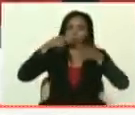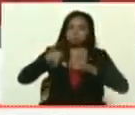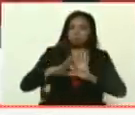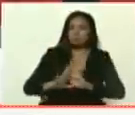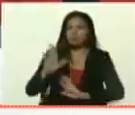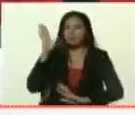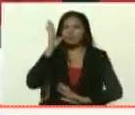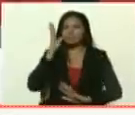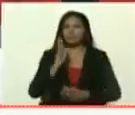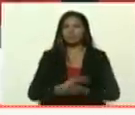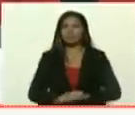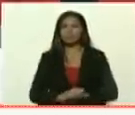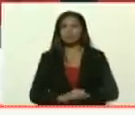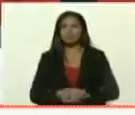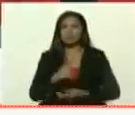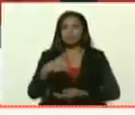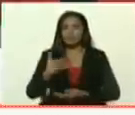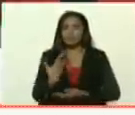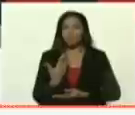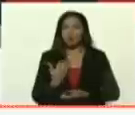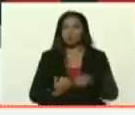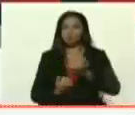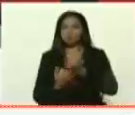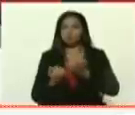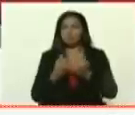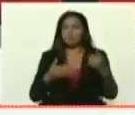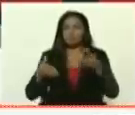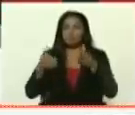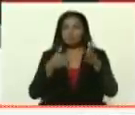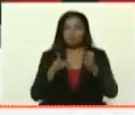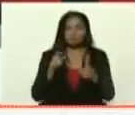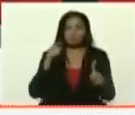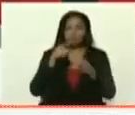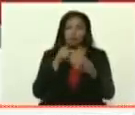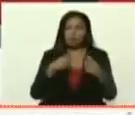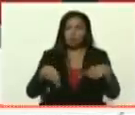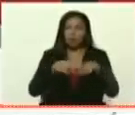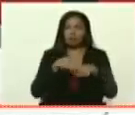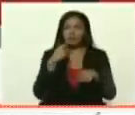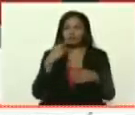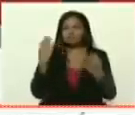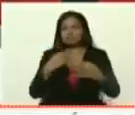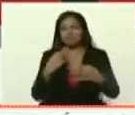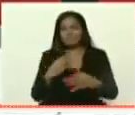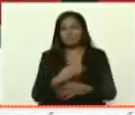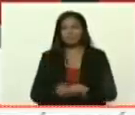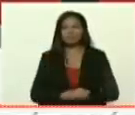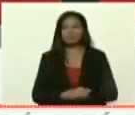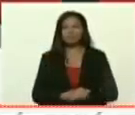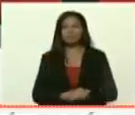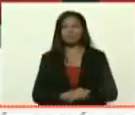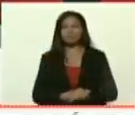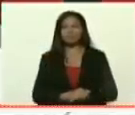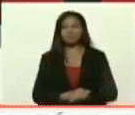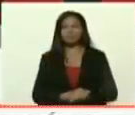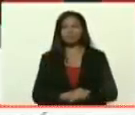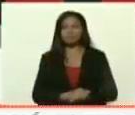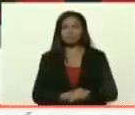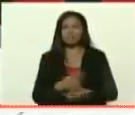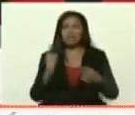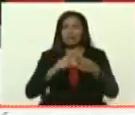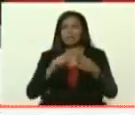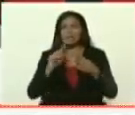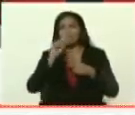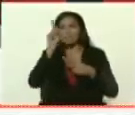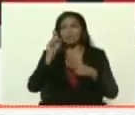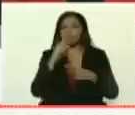y pueda enderezar el camino y los pasos hacia adelante. Yo siempre soy optimista. En cuanto a la primera pregunta,